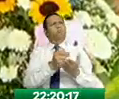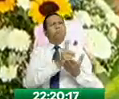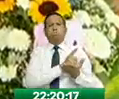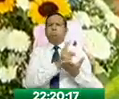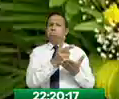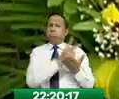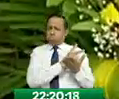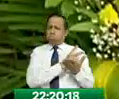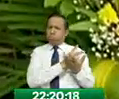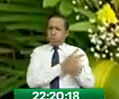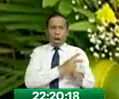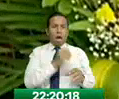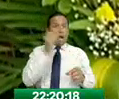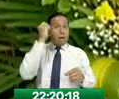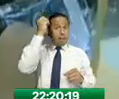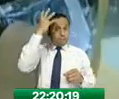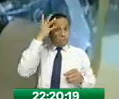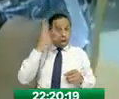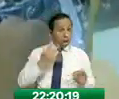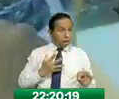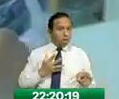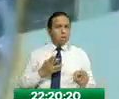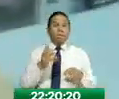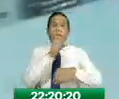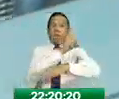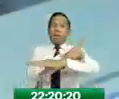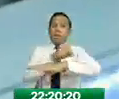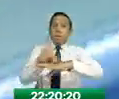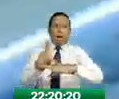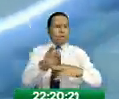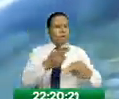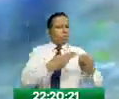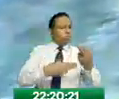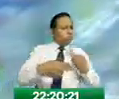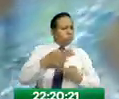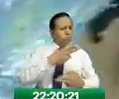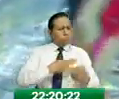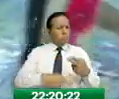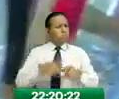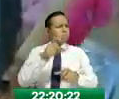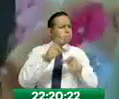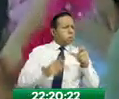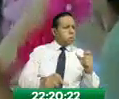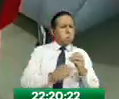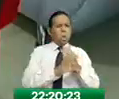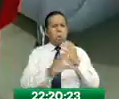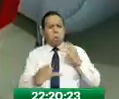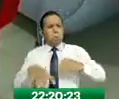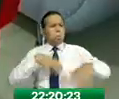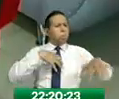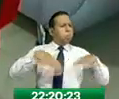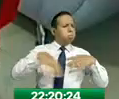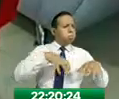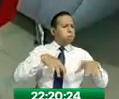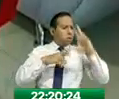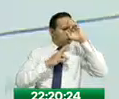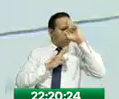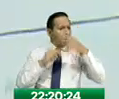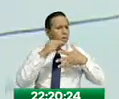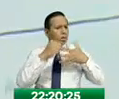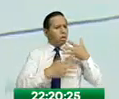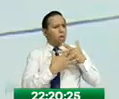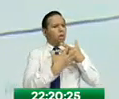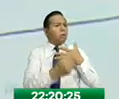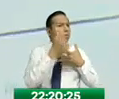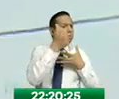2 semanas y media, en luz amarilla, el comercio de Daule cumplió los protocolos a cabalidad y las ventas ya no